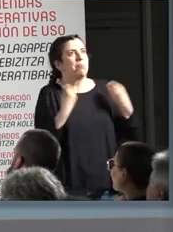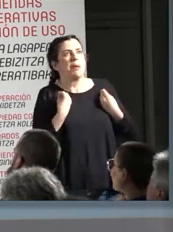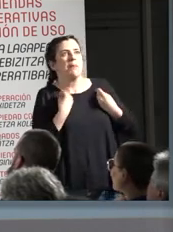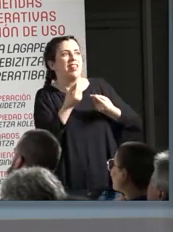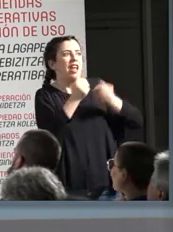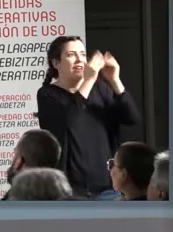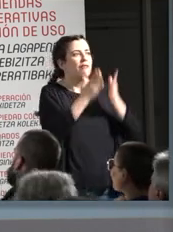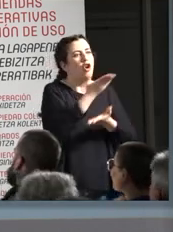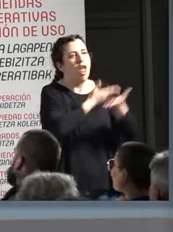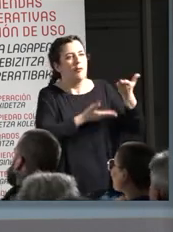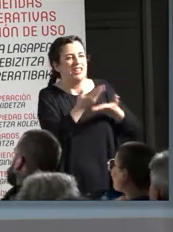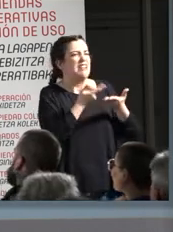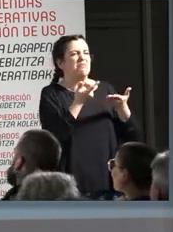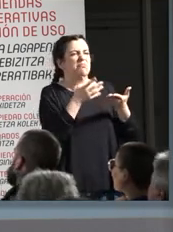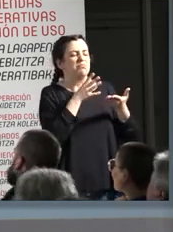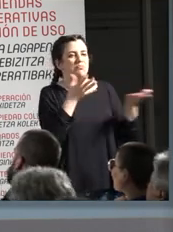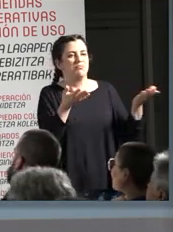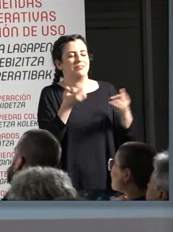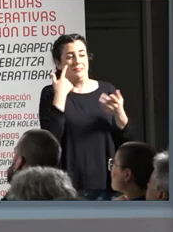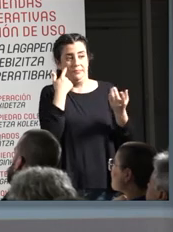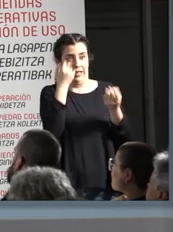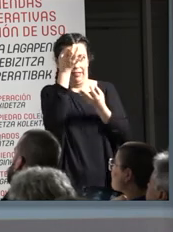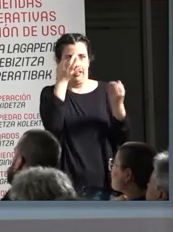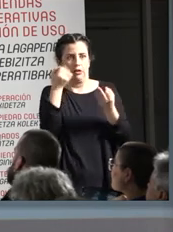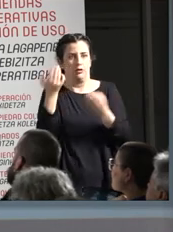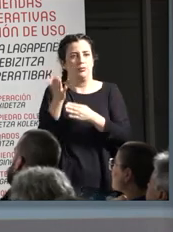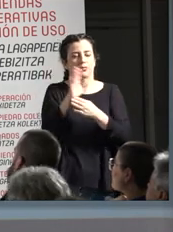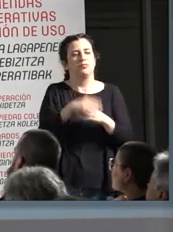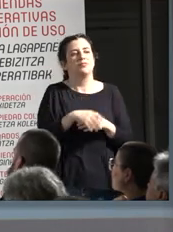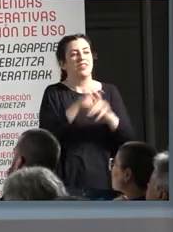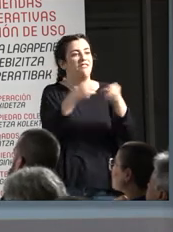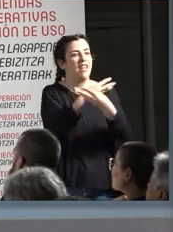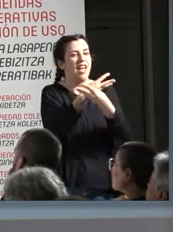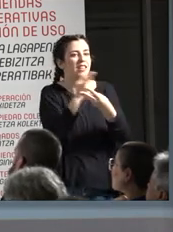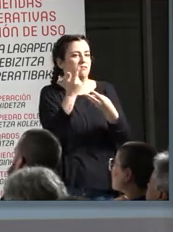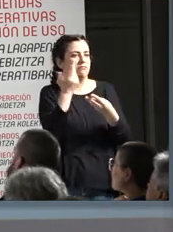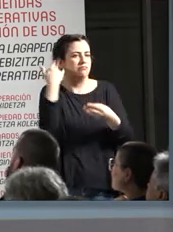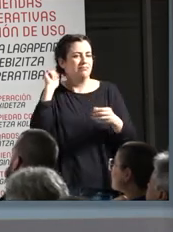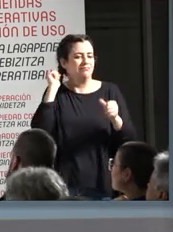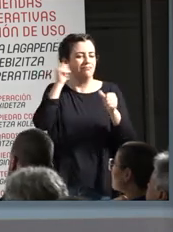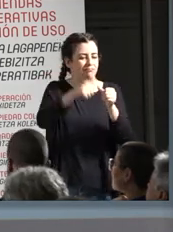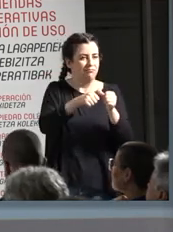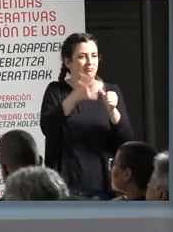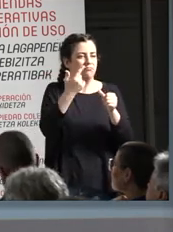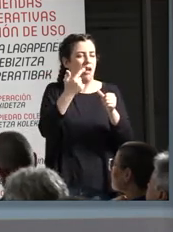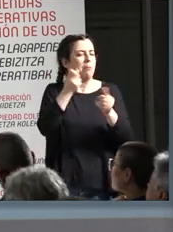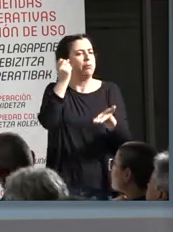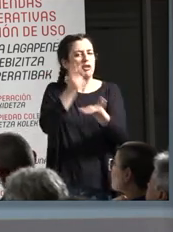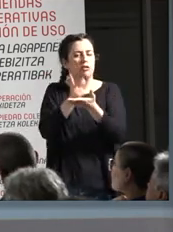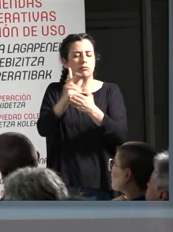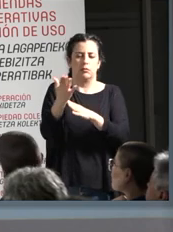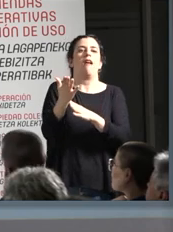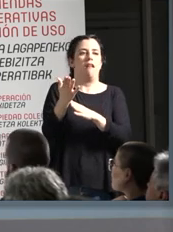enseñaros algunos números. FIARE ha apostado desde un principio en este tipo de proyectos. Y, bueno, de